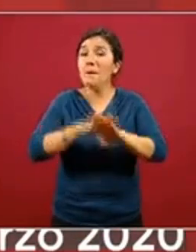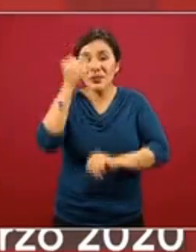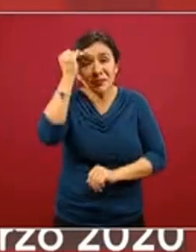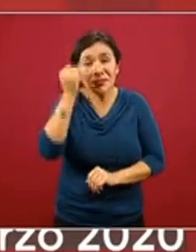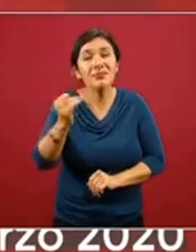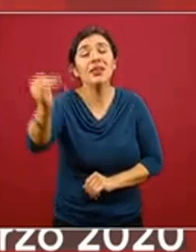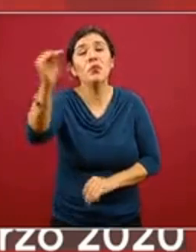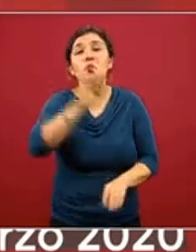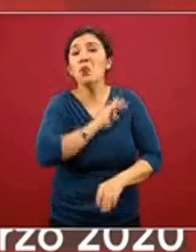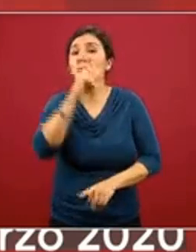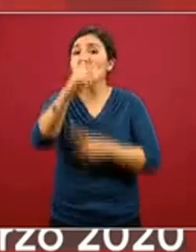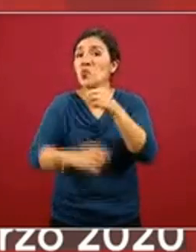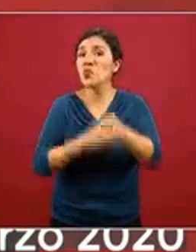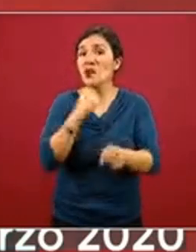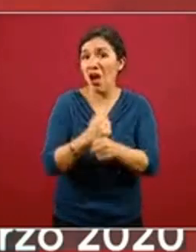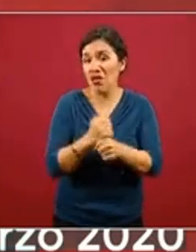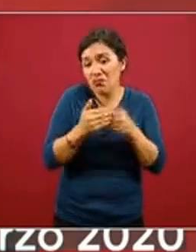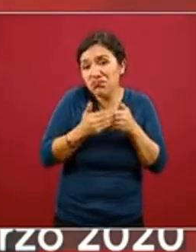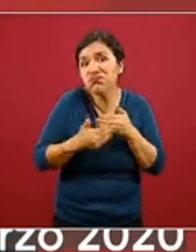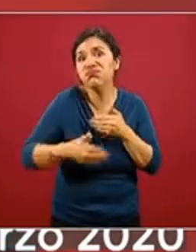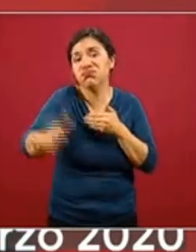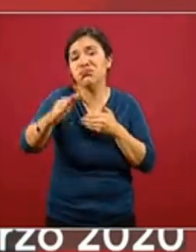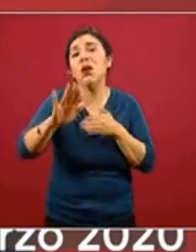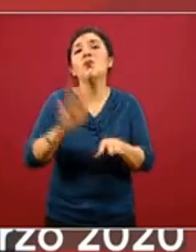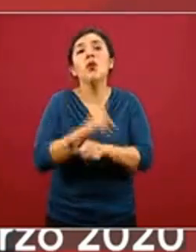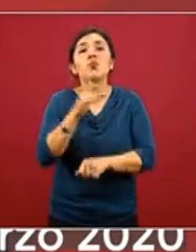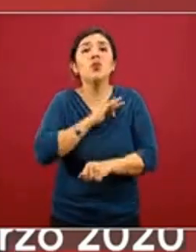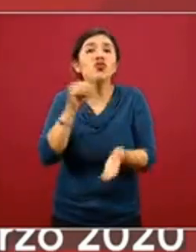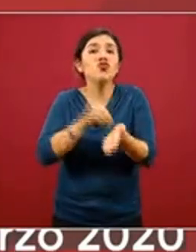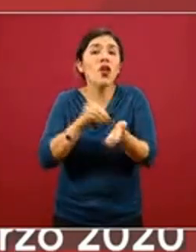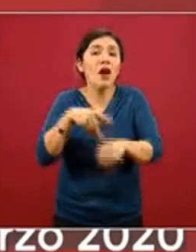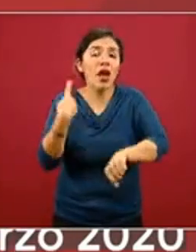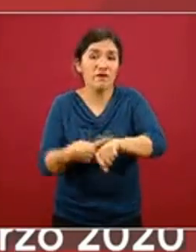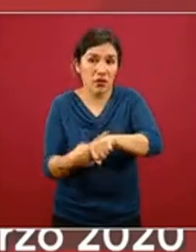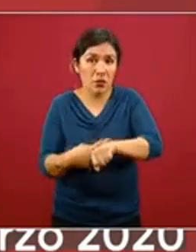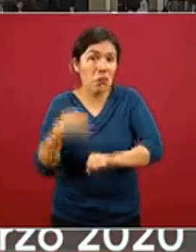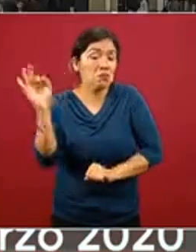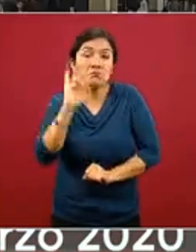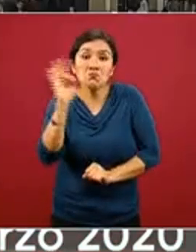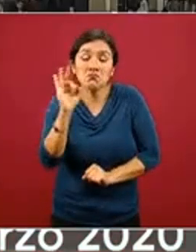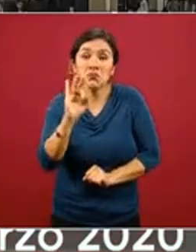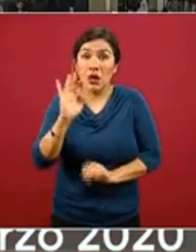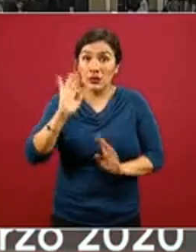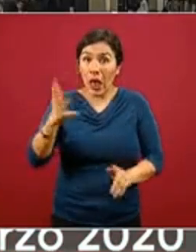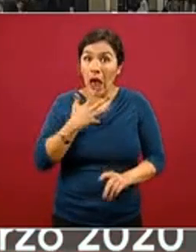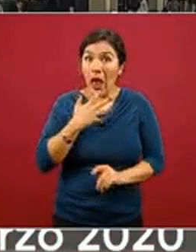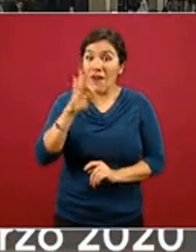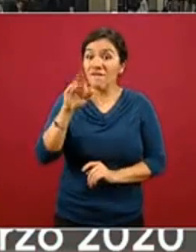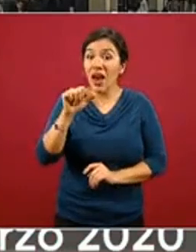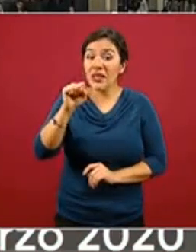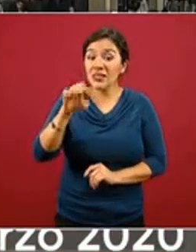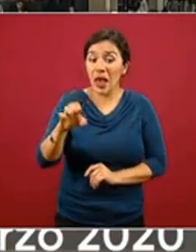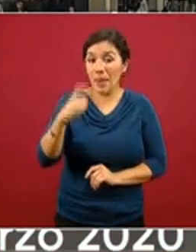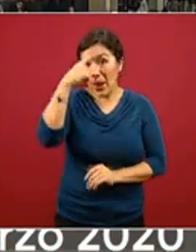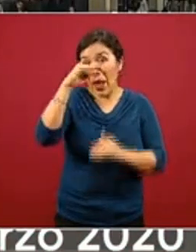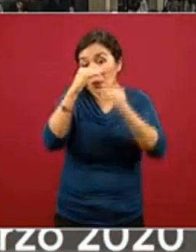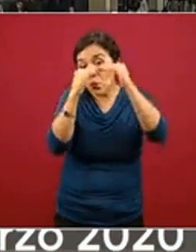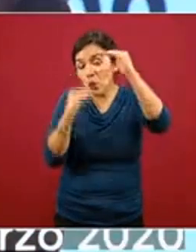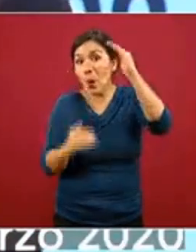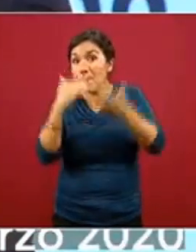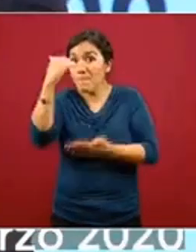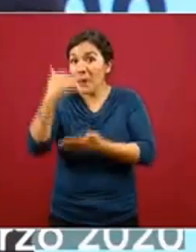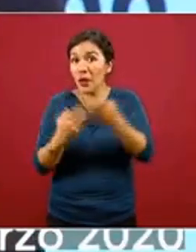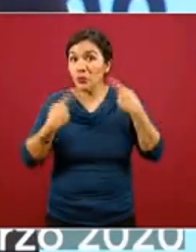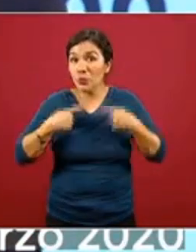epidemia por lo menos de todo el año, en la medida en que pueda estar activa. Ahora, en un momento dado, cuando estemos en la fase de disminución de